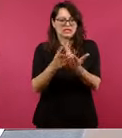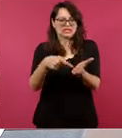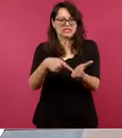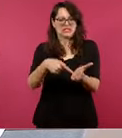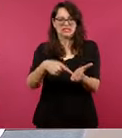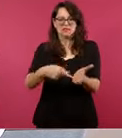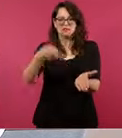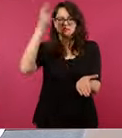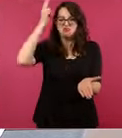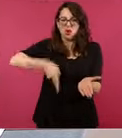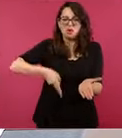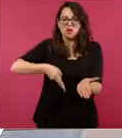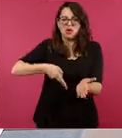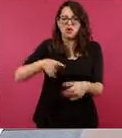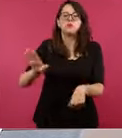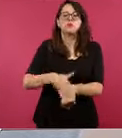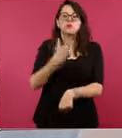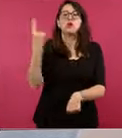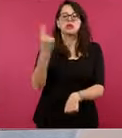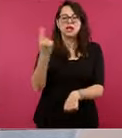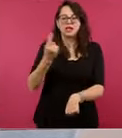hay que leer el libro.